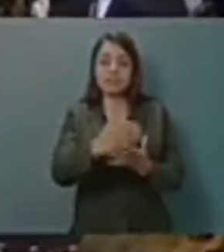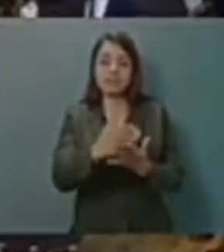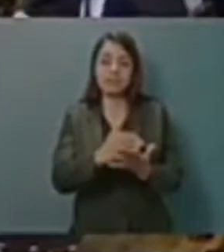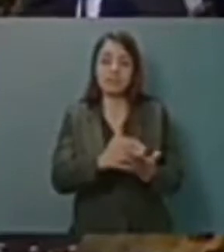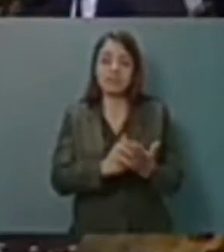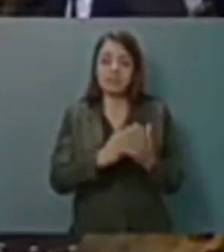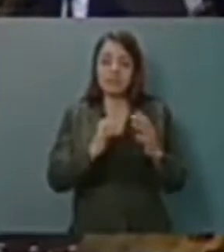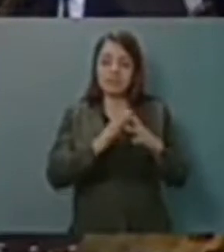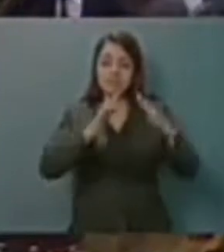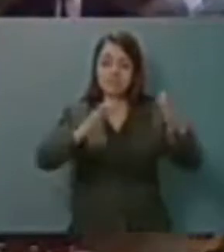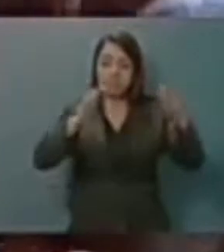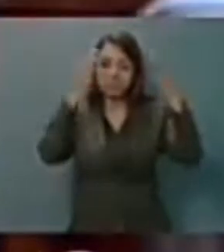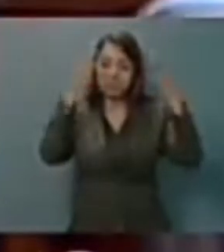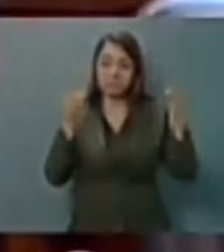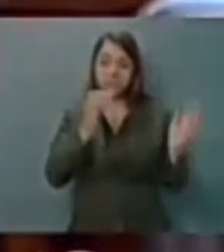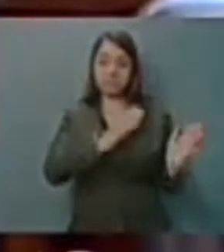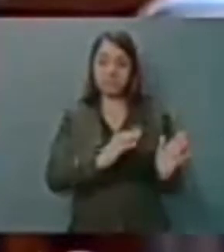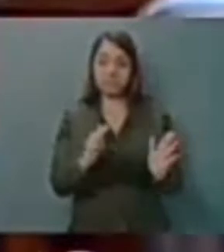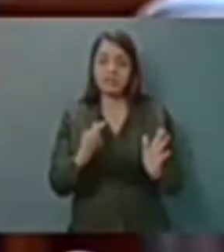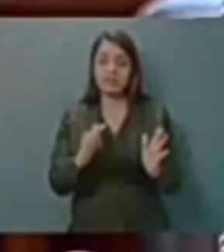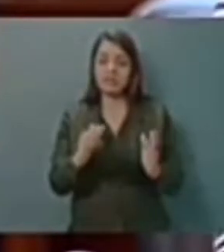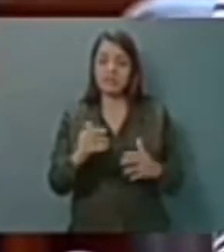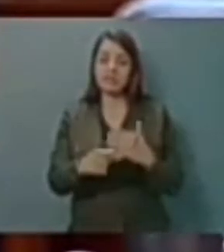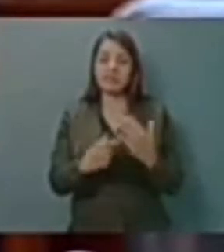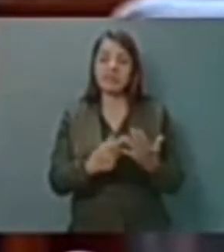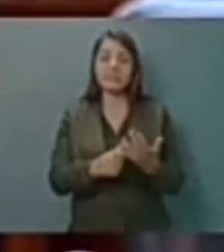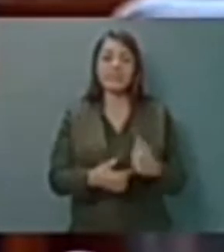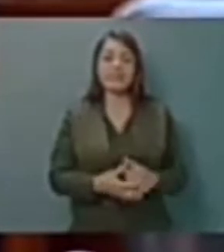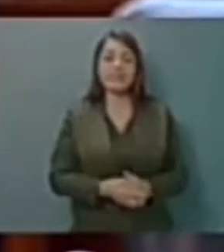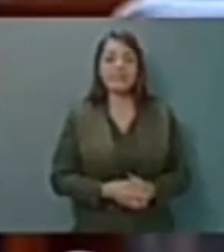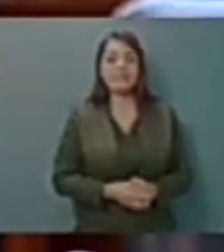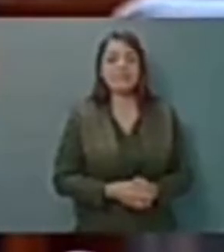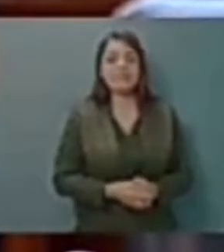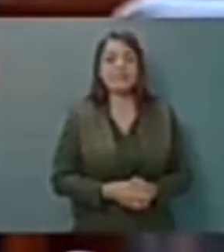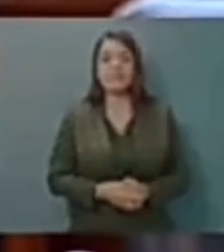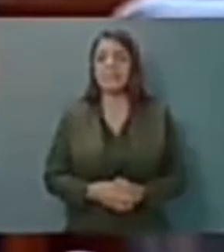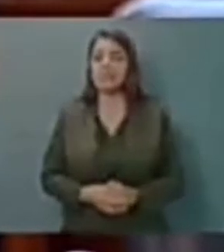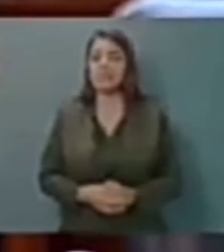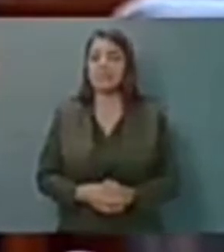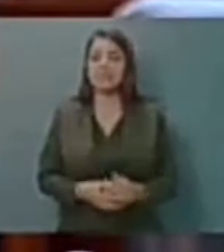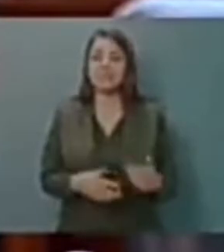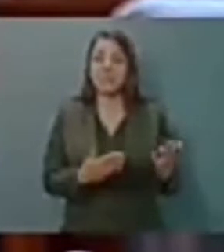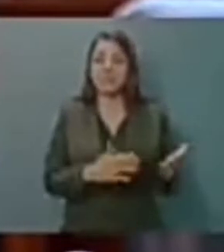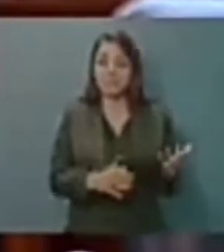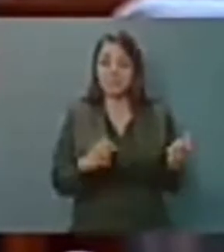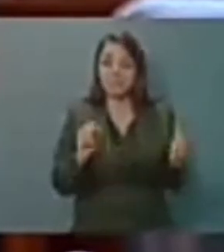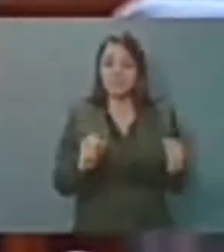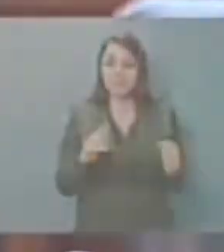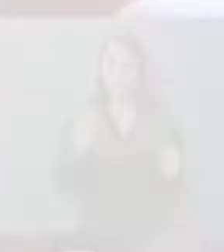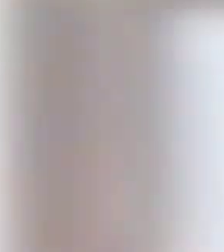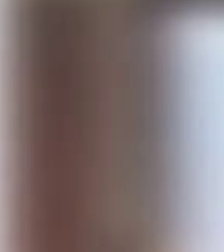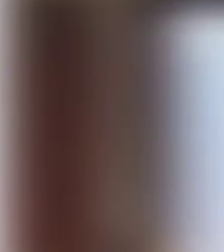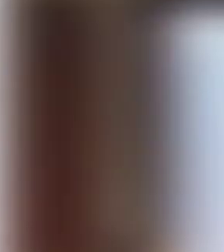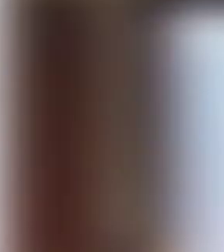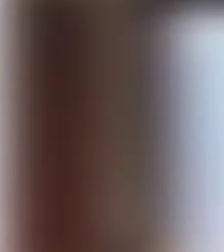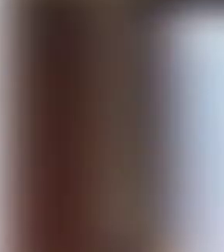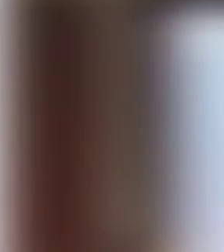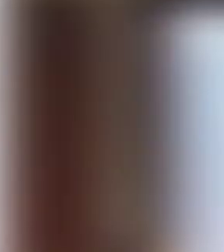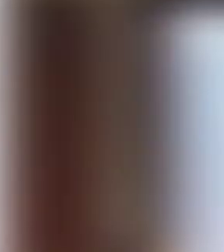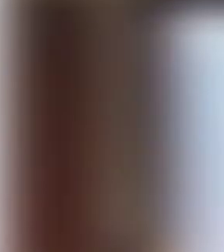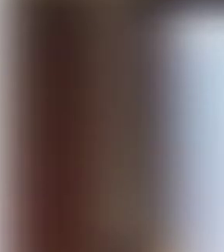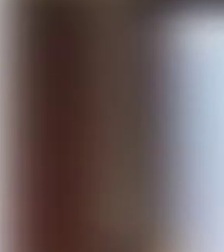diputada arenera Margarita Escobar lanzó fuertes críticas a la bancada CIAN por enviar al